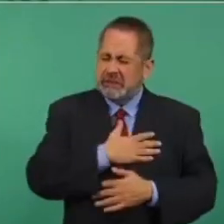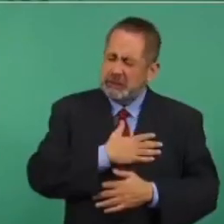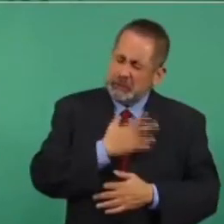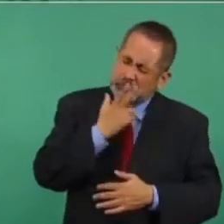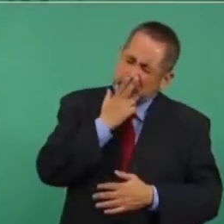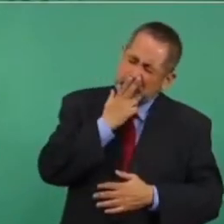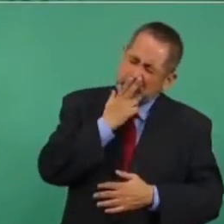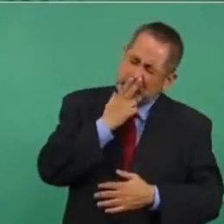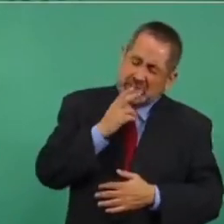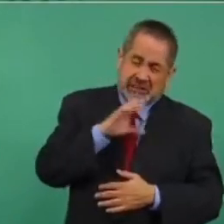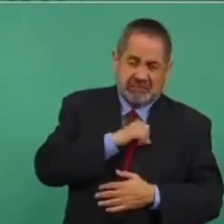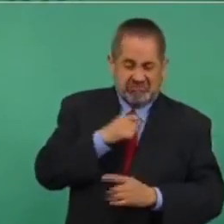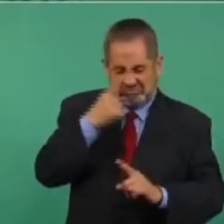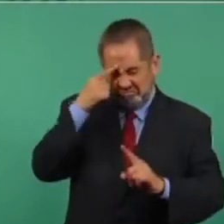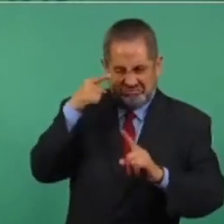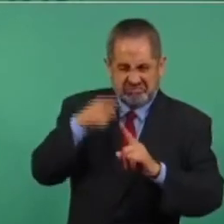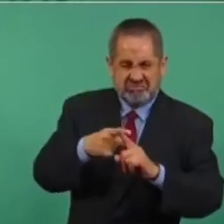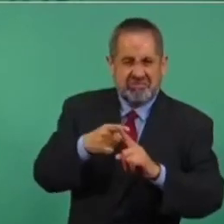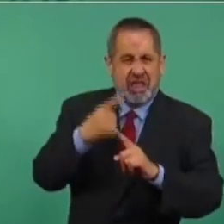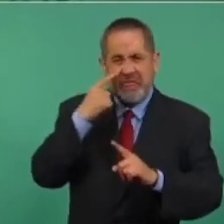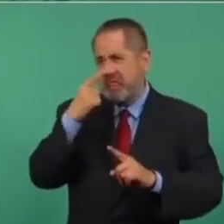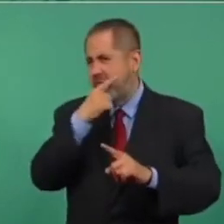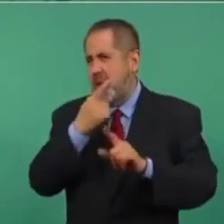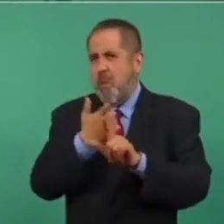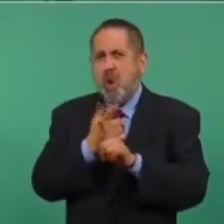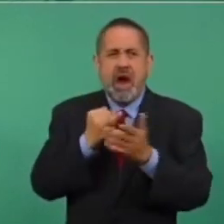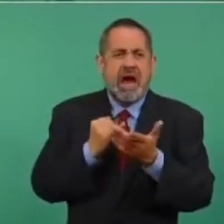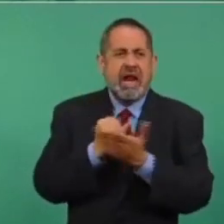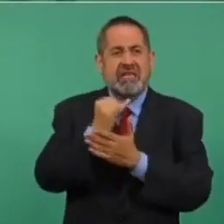democrática que hemos tenido en toda la historia.